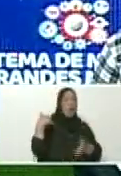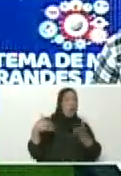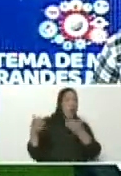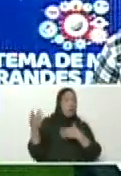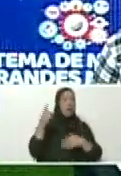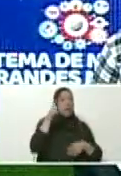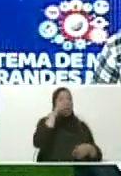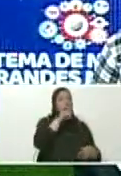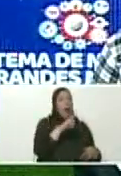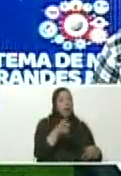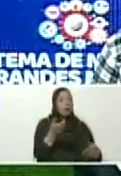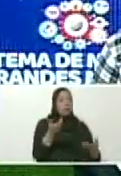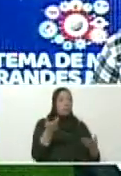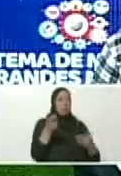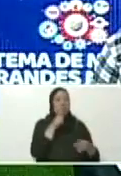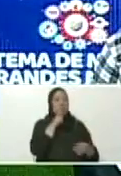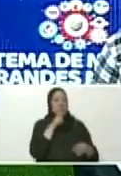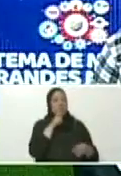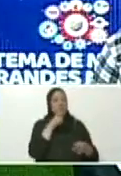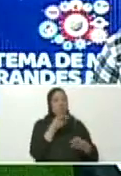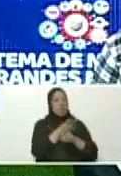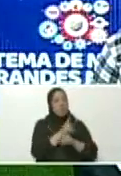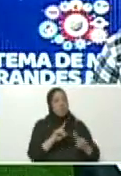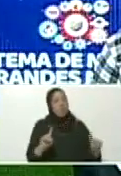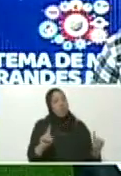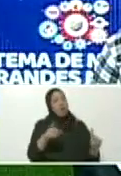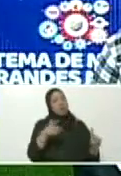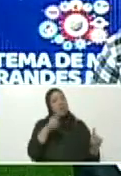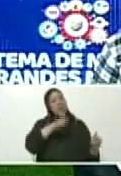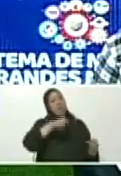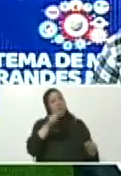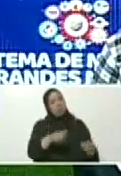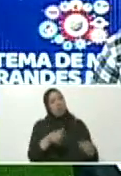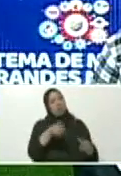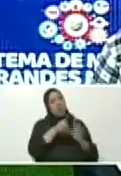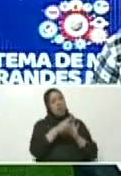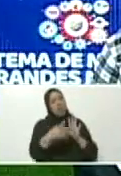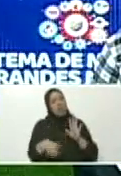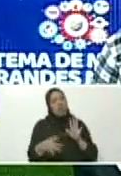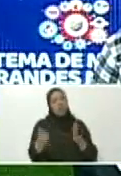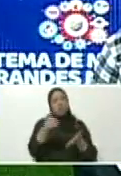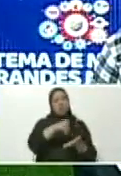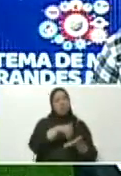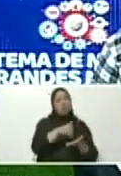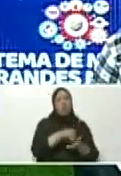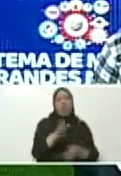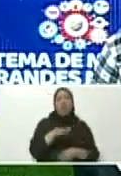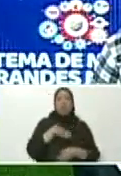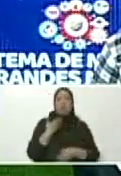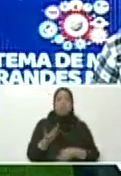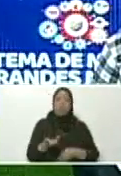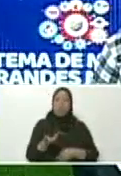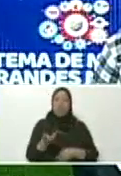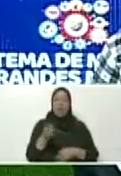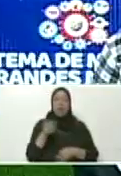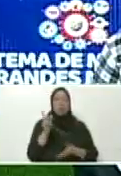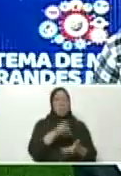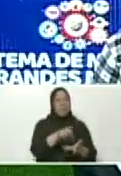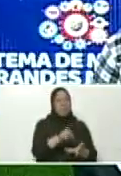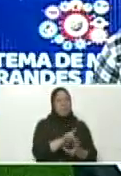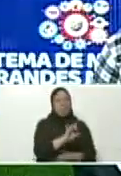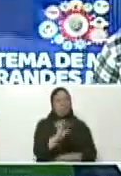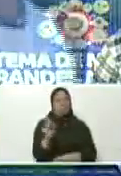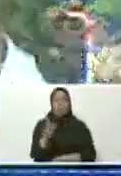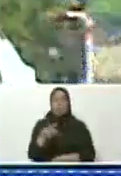la democracia directa, popular, protagónica, a la democracia del debate permanente, de la toma de decisiones